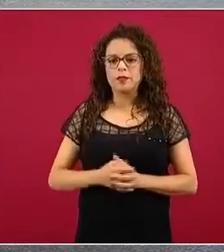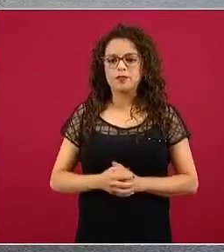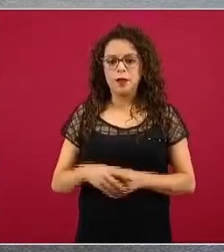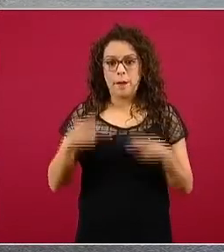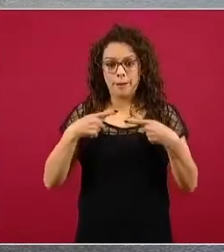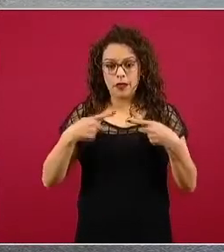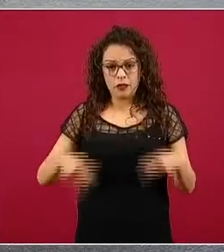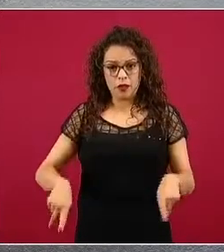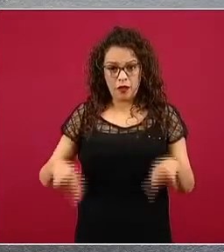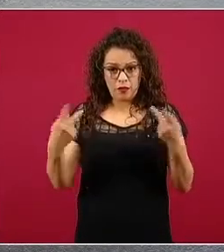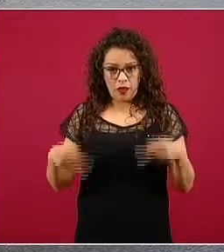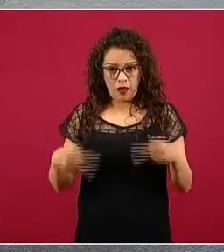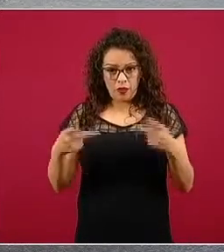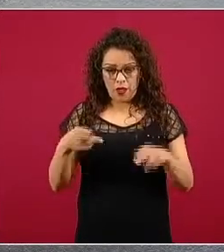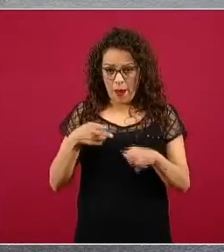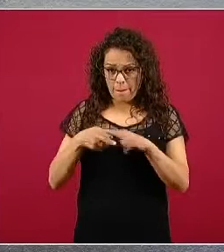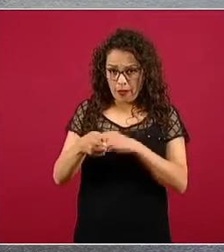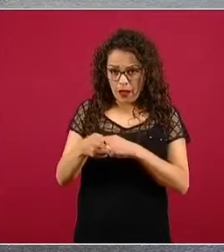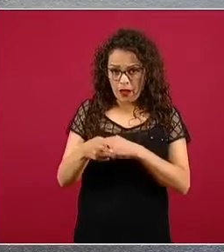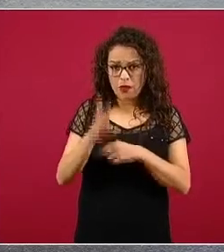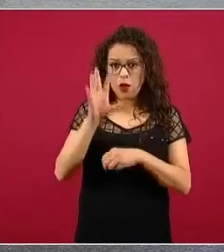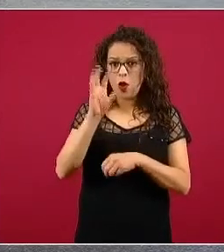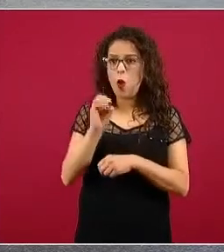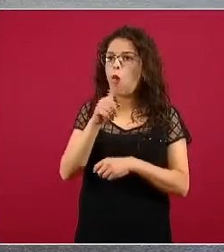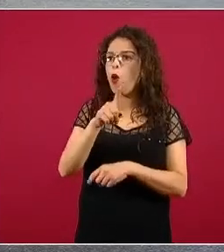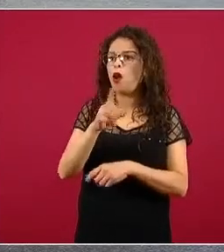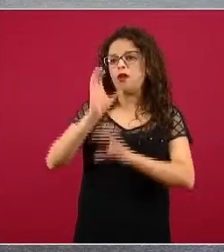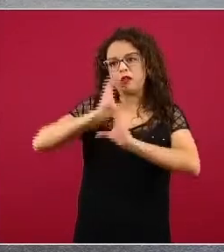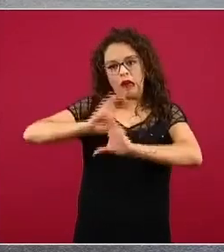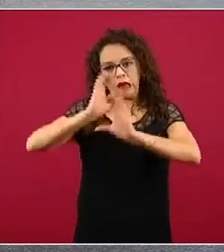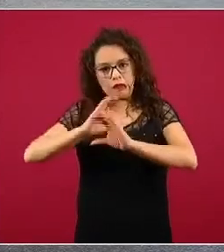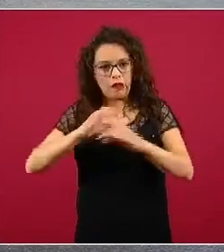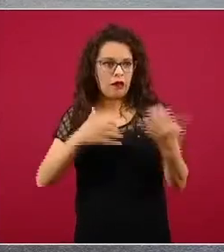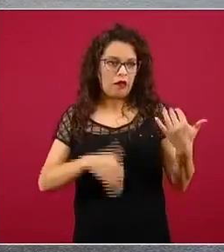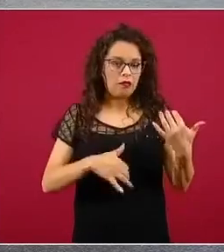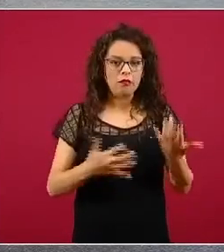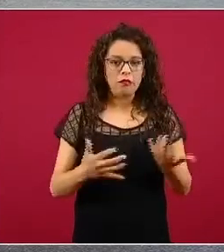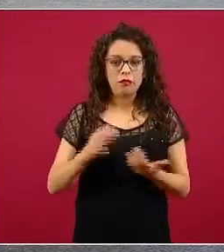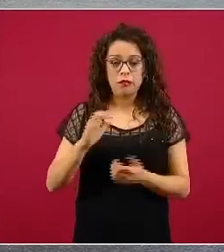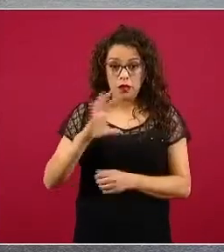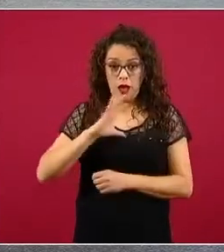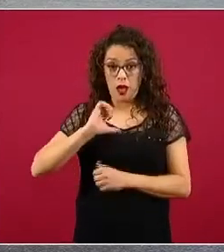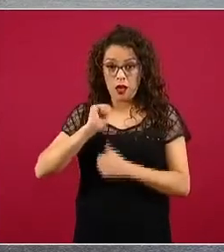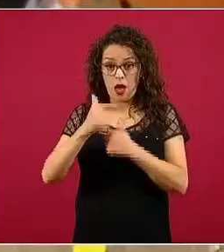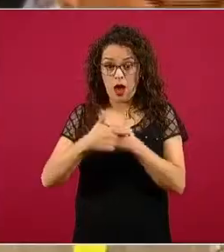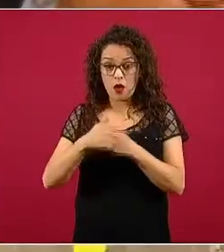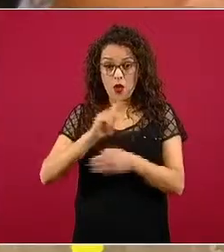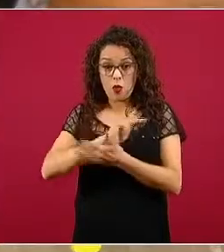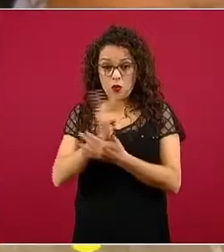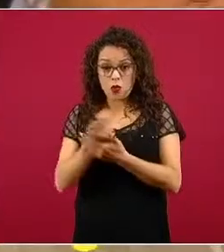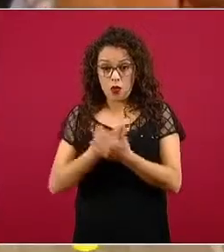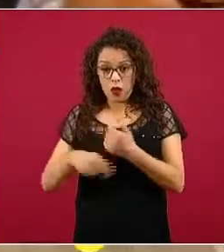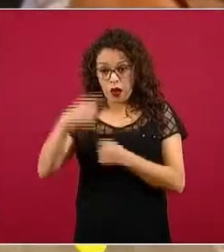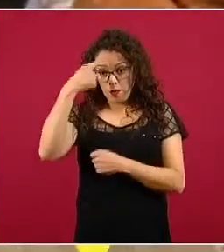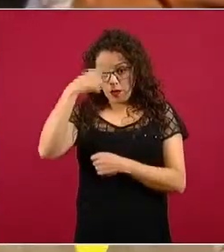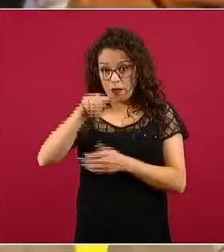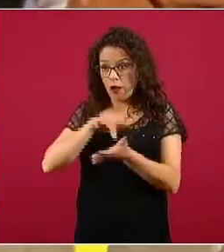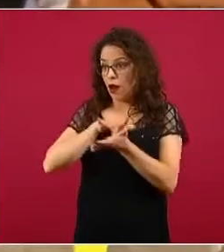el metro o que entran a cantar, si ha habido algún programa de atención para ellos, incluso de protección, de que